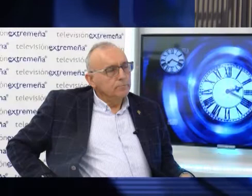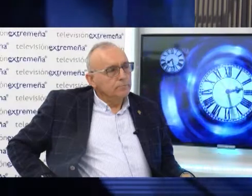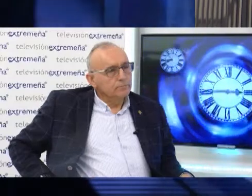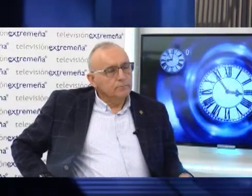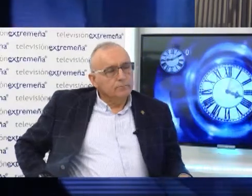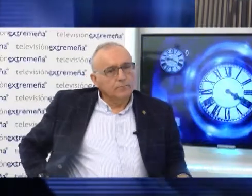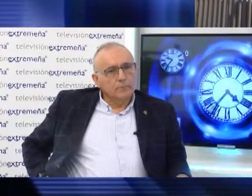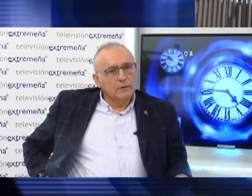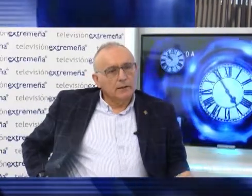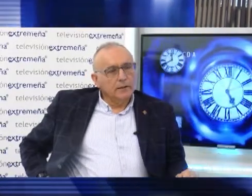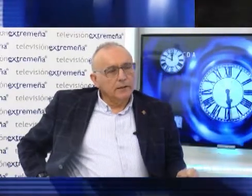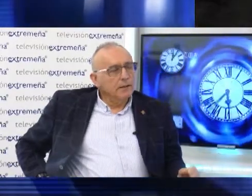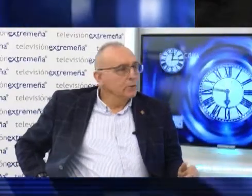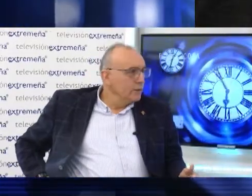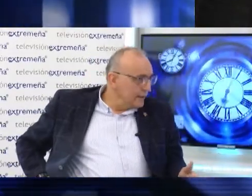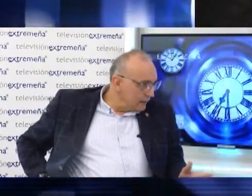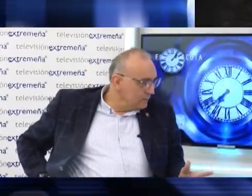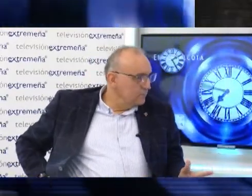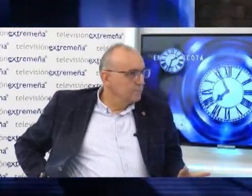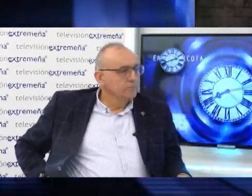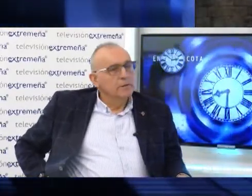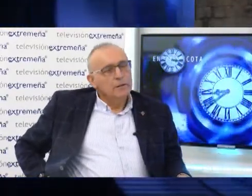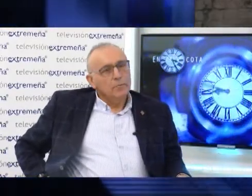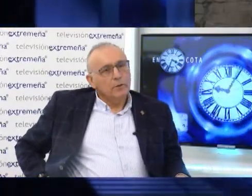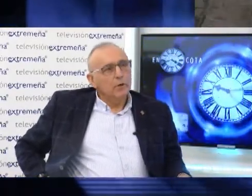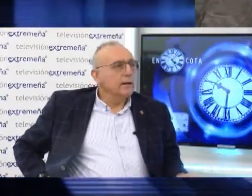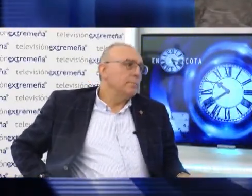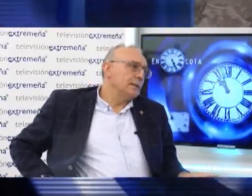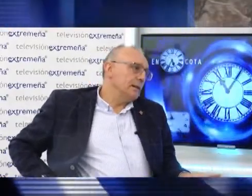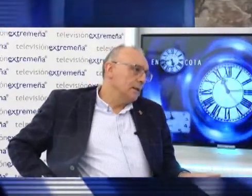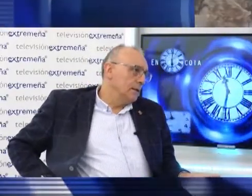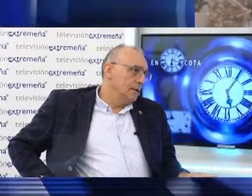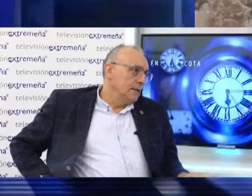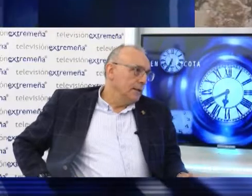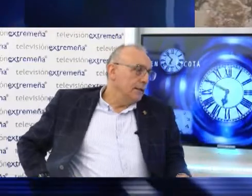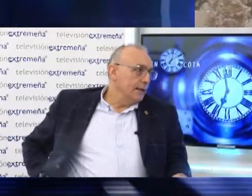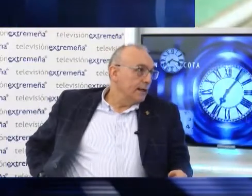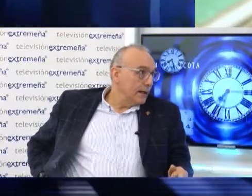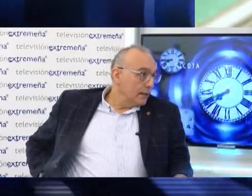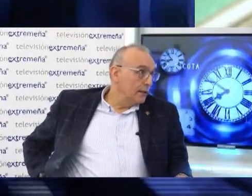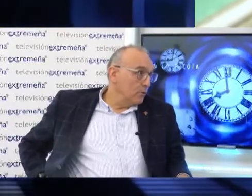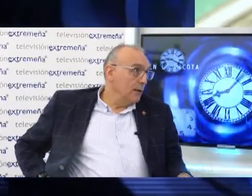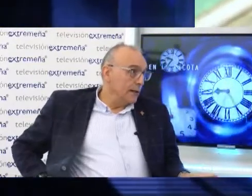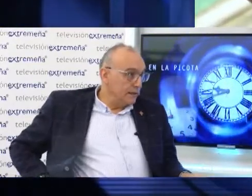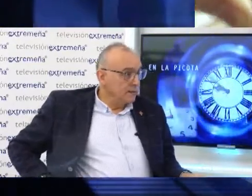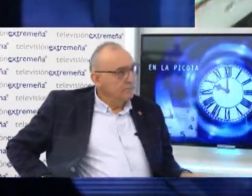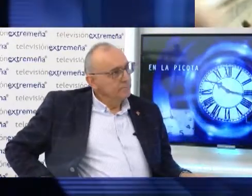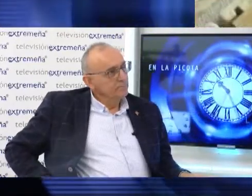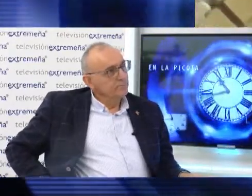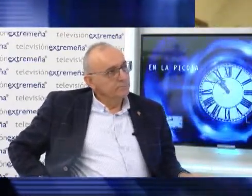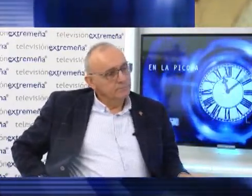consorcio estén donde están, porque es otra empresa y estarían en ERTE o en la